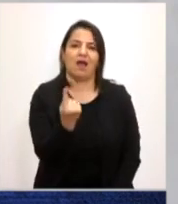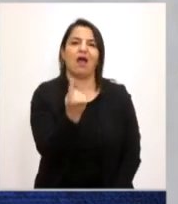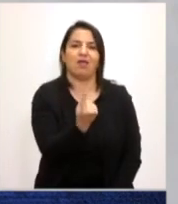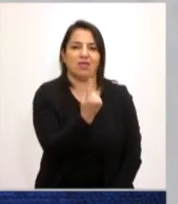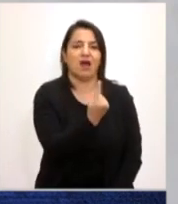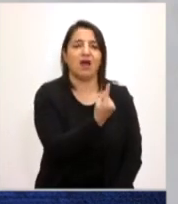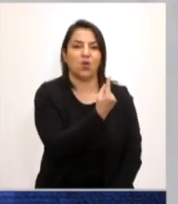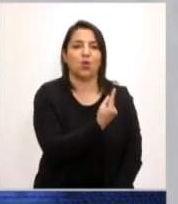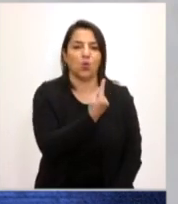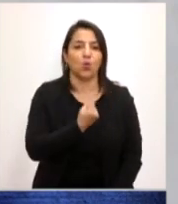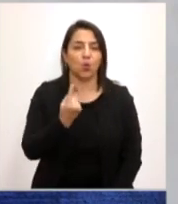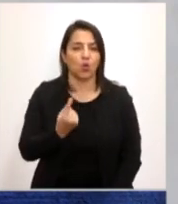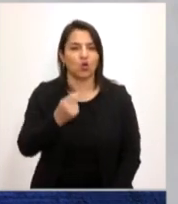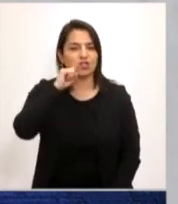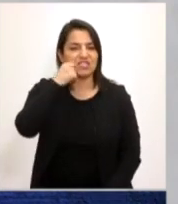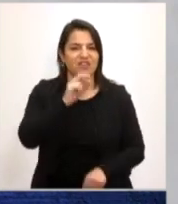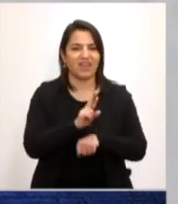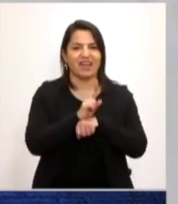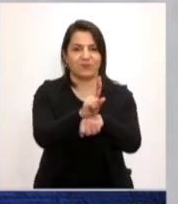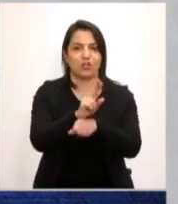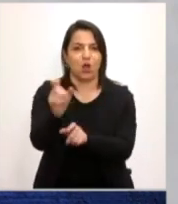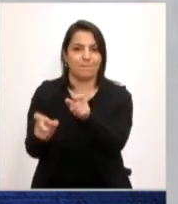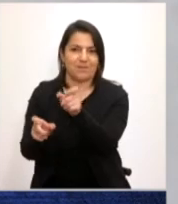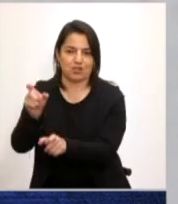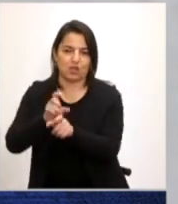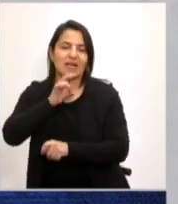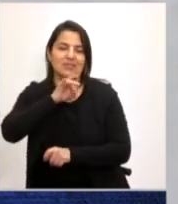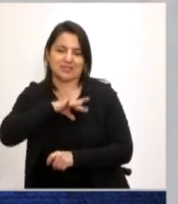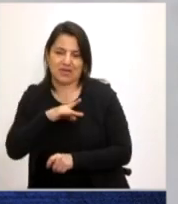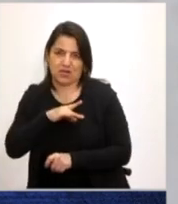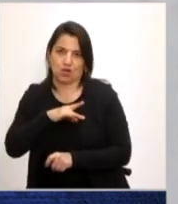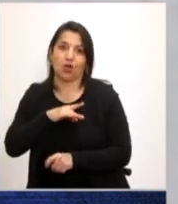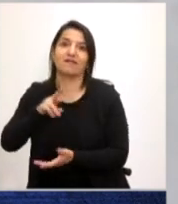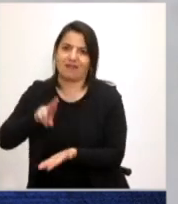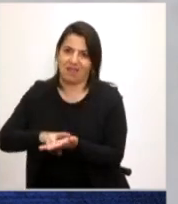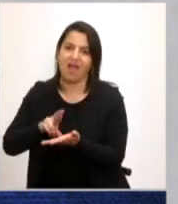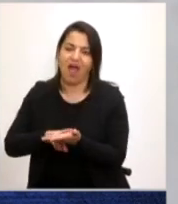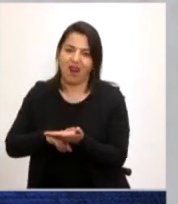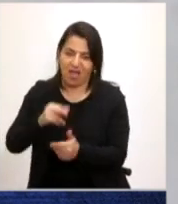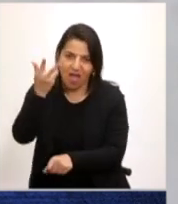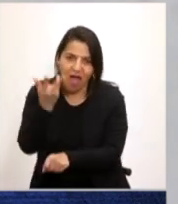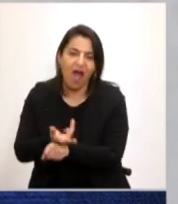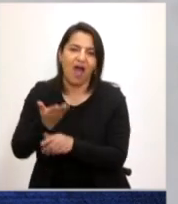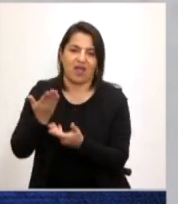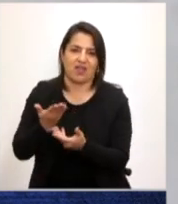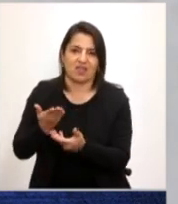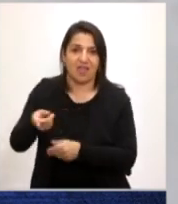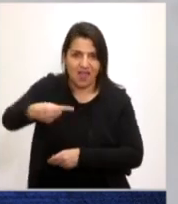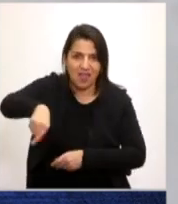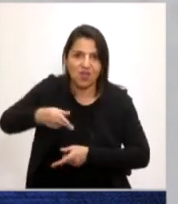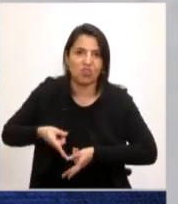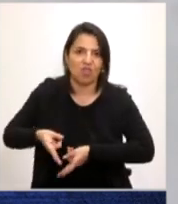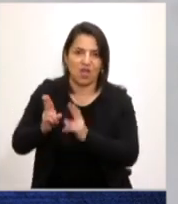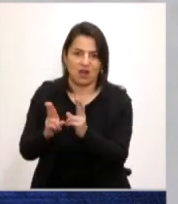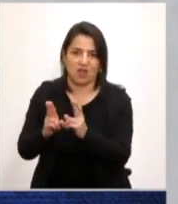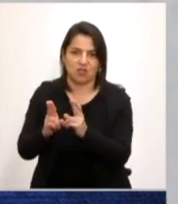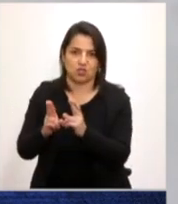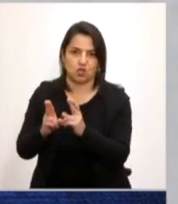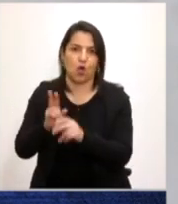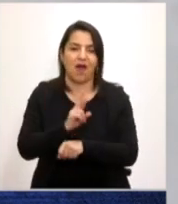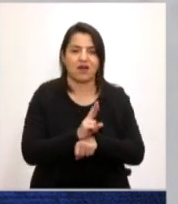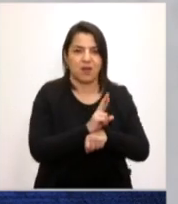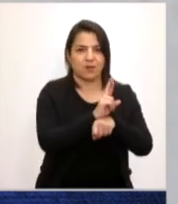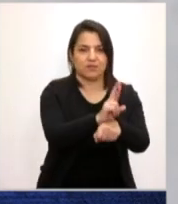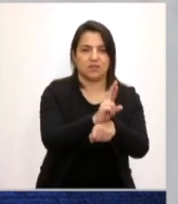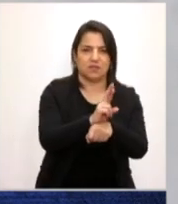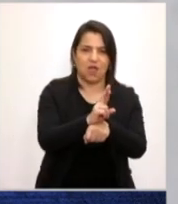están presentes está representando a chilenos y chilenas reales, que existen y que tienen derecho a ser representados en su